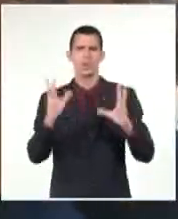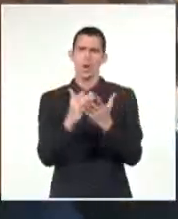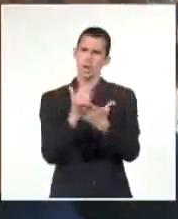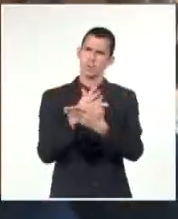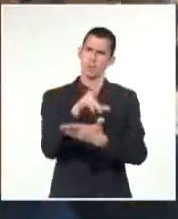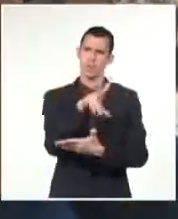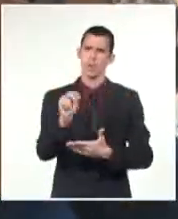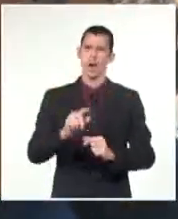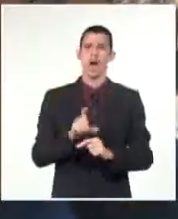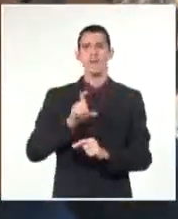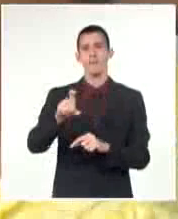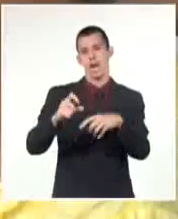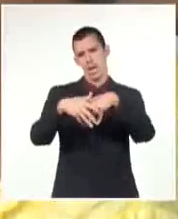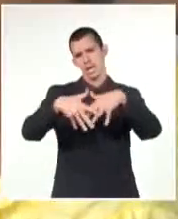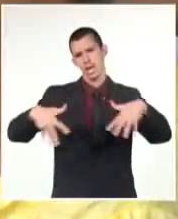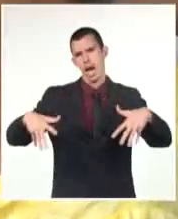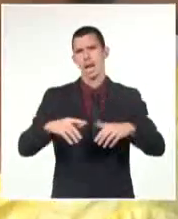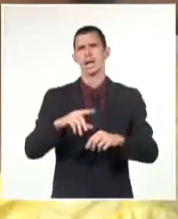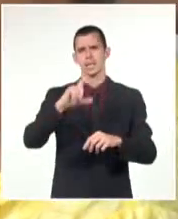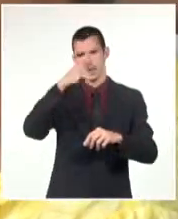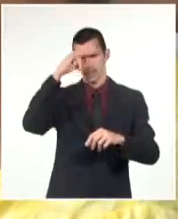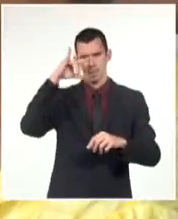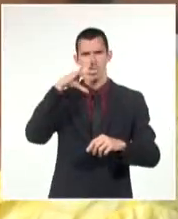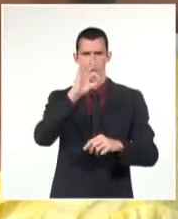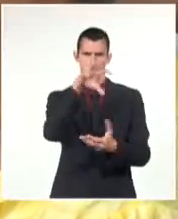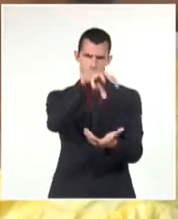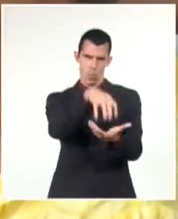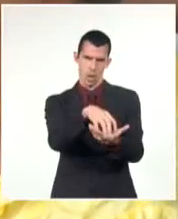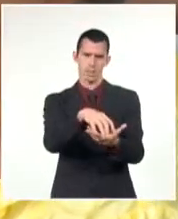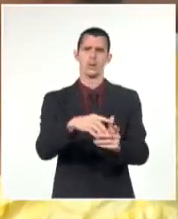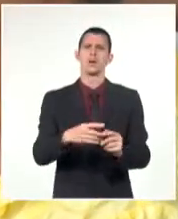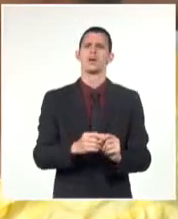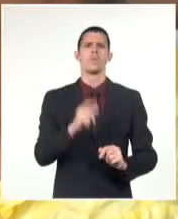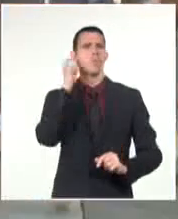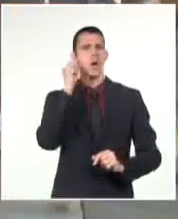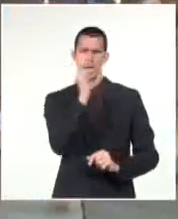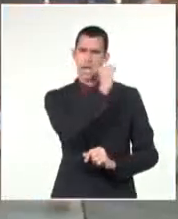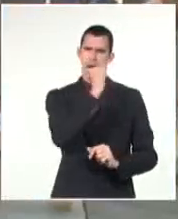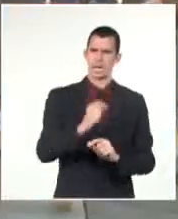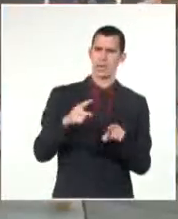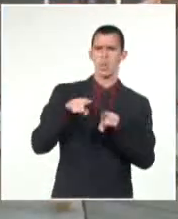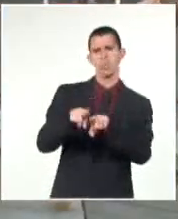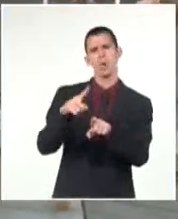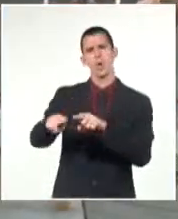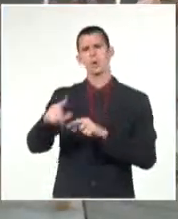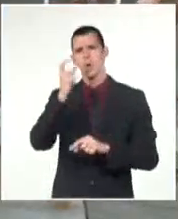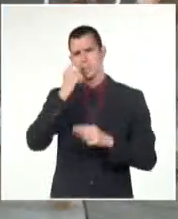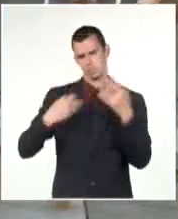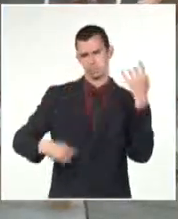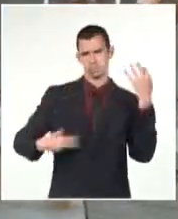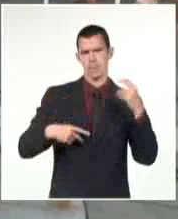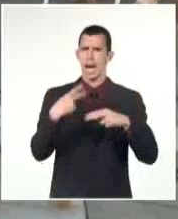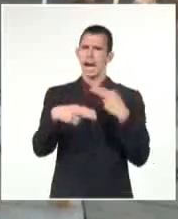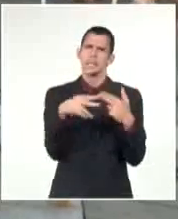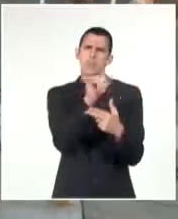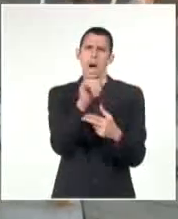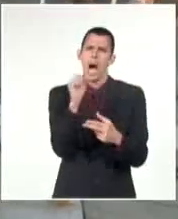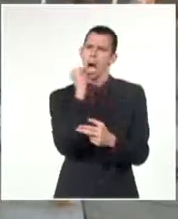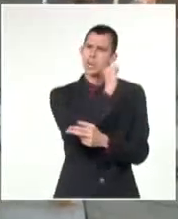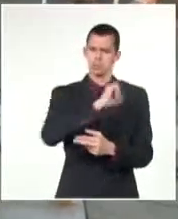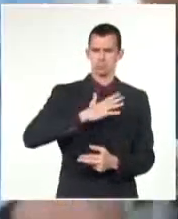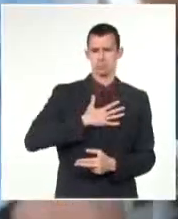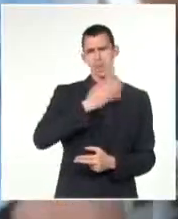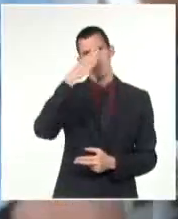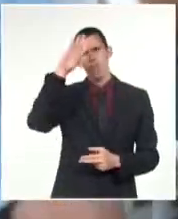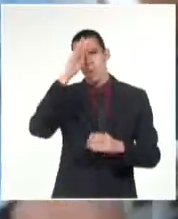interpretación de la solista Lyudmila Pardillo, acompañada por el guitarrista Michelle Hernández, quienes recrearon temas cubanos de